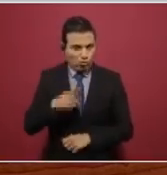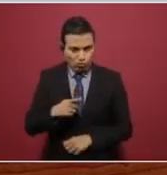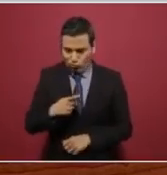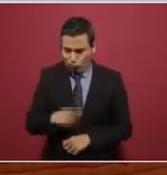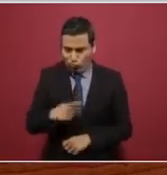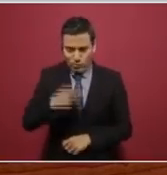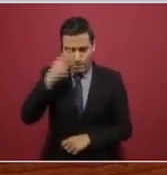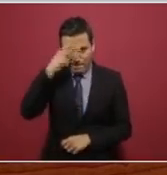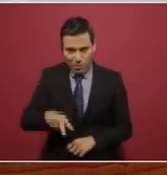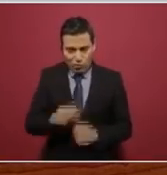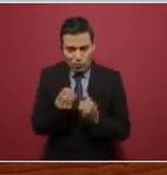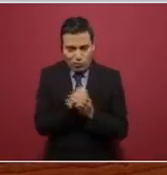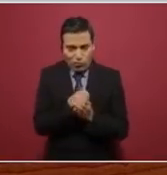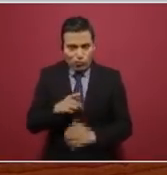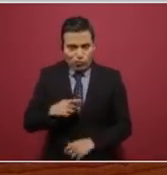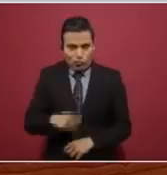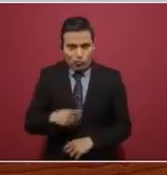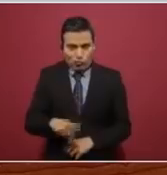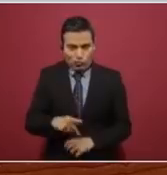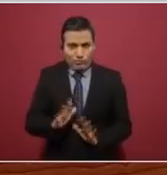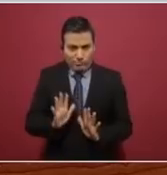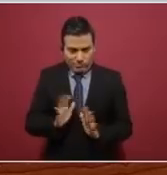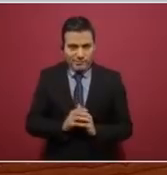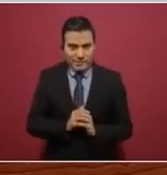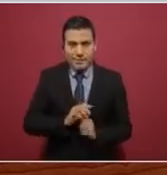a partir de nuestra realidad.